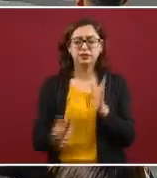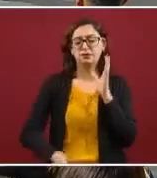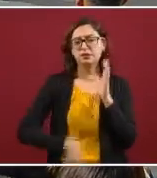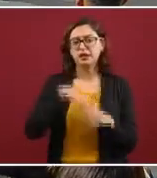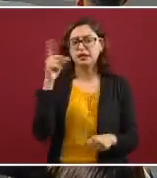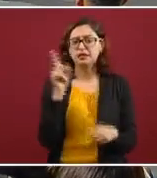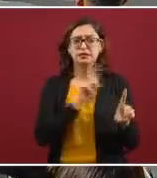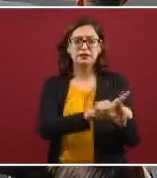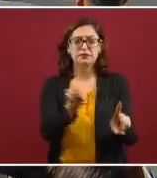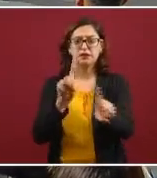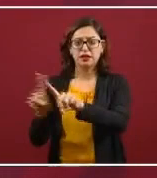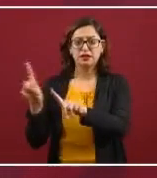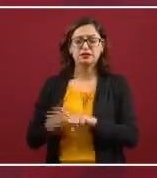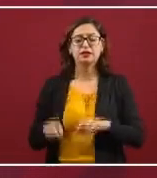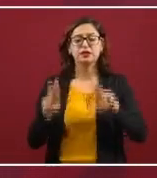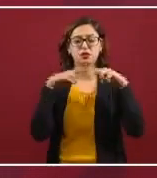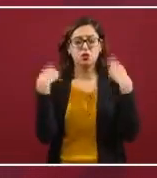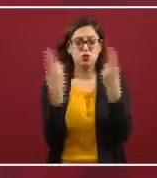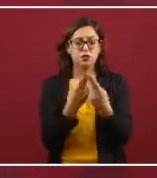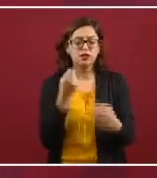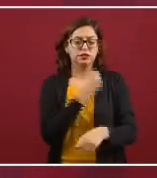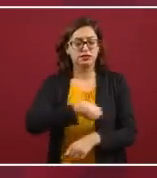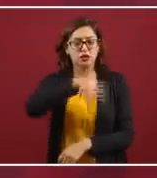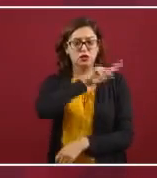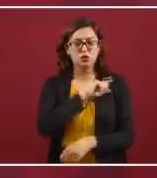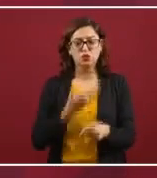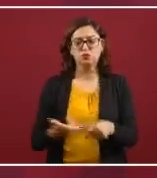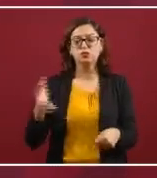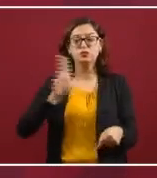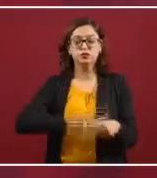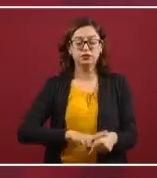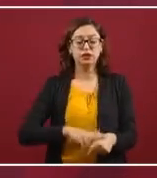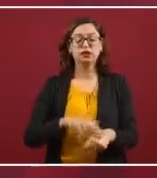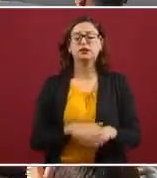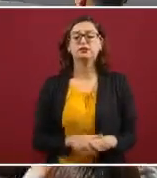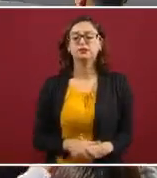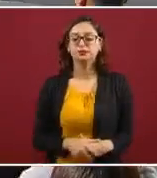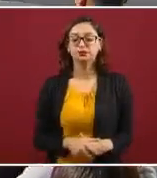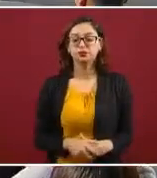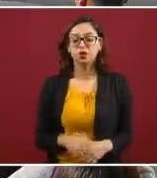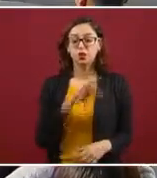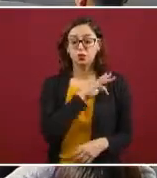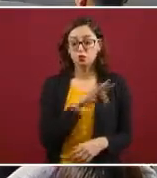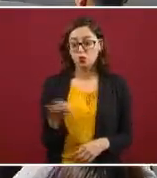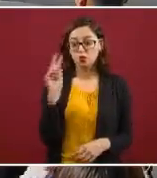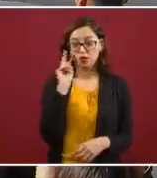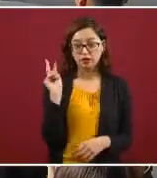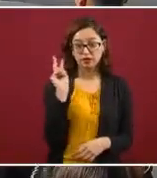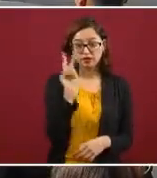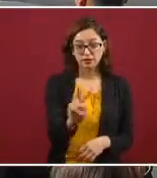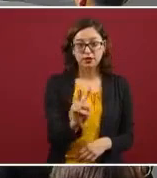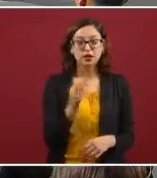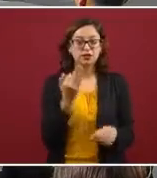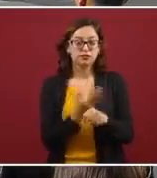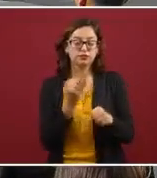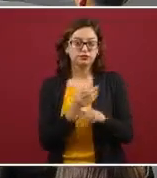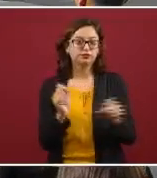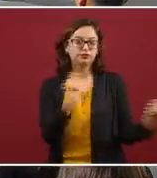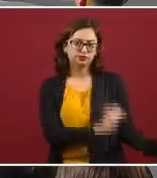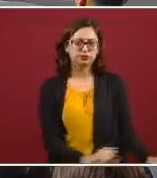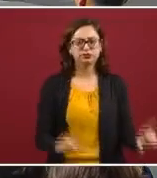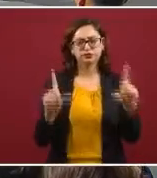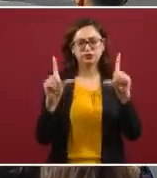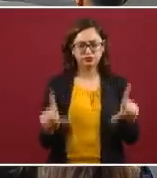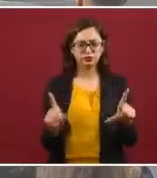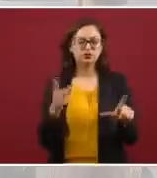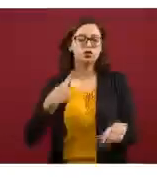las unidades de salud y hospitales del país. Como se puede apreciar en esta lámina, vamos a